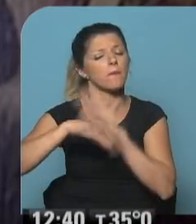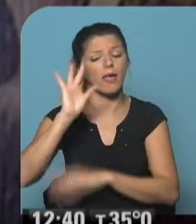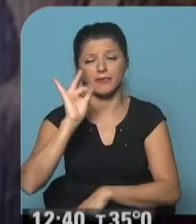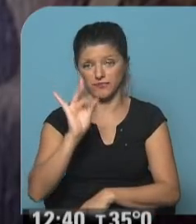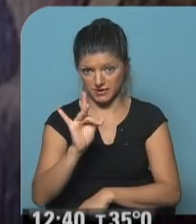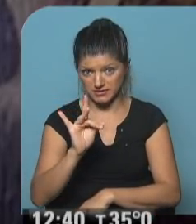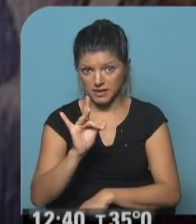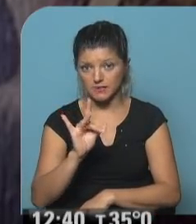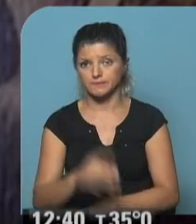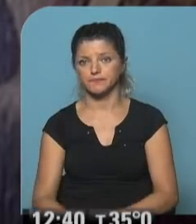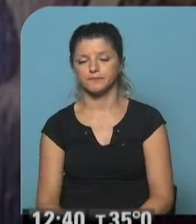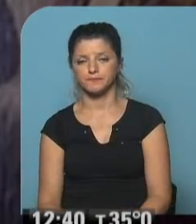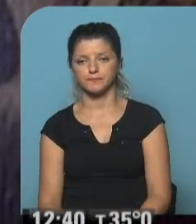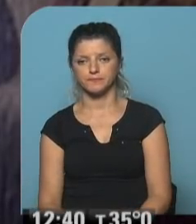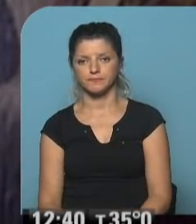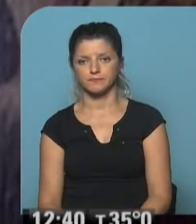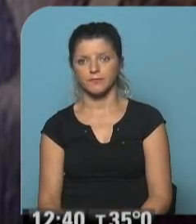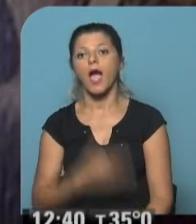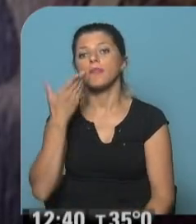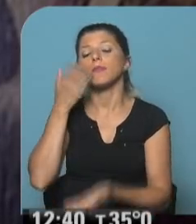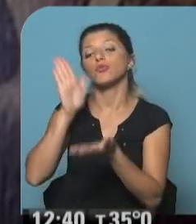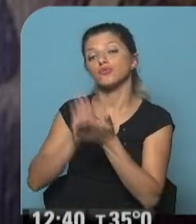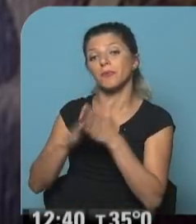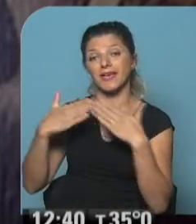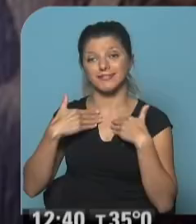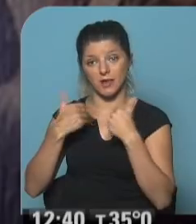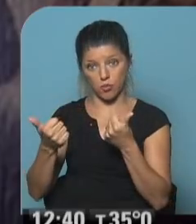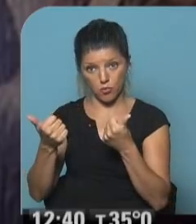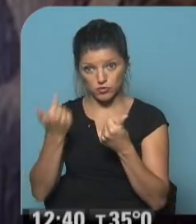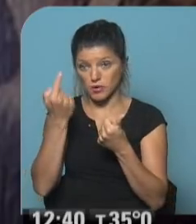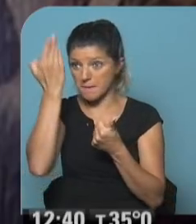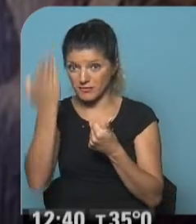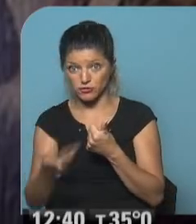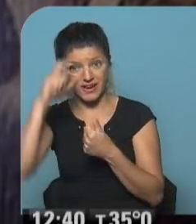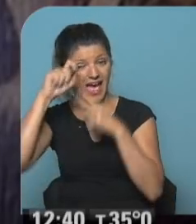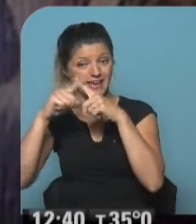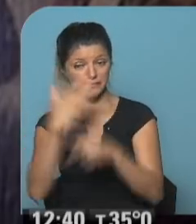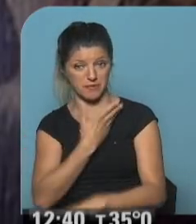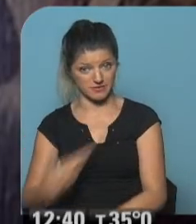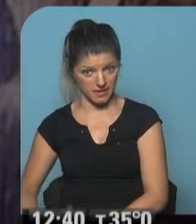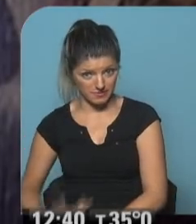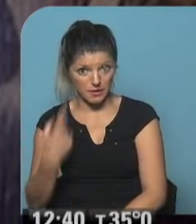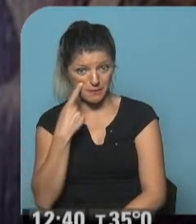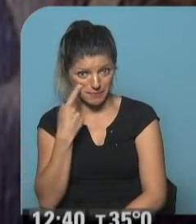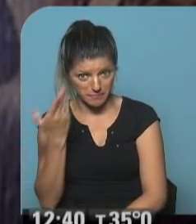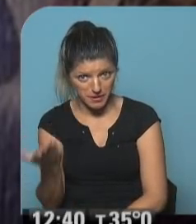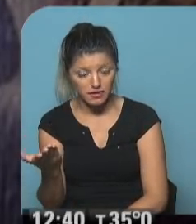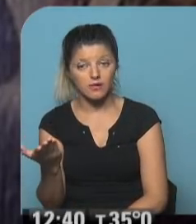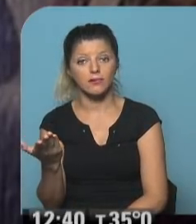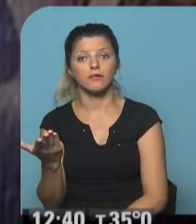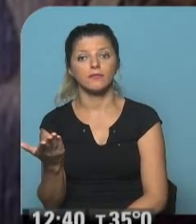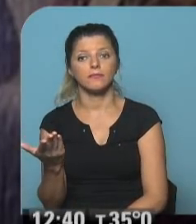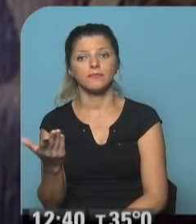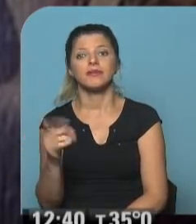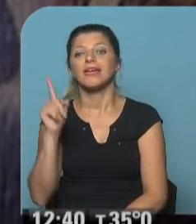Se trata de la salud y las posibilidades de vida de un expresidente del Perú que, habiendo